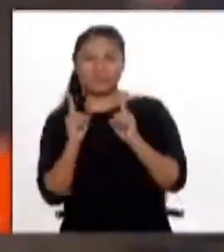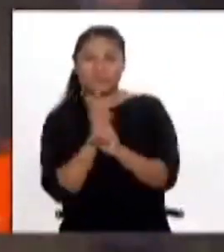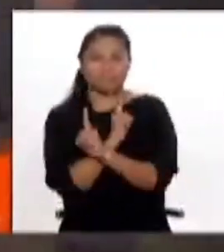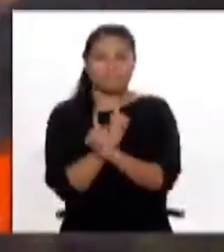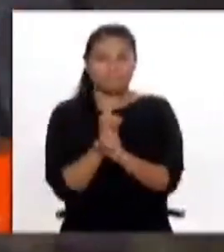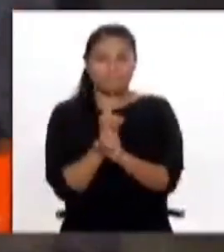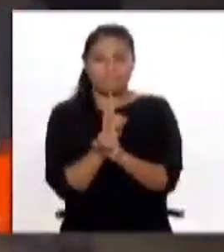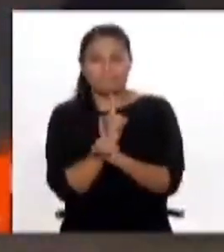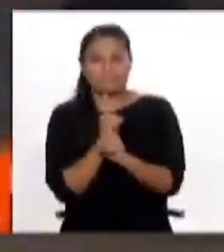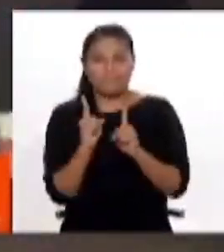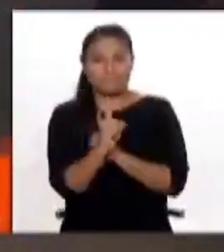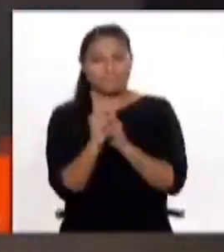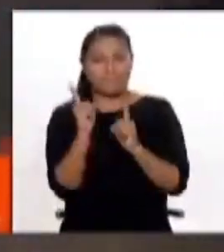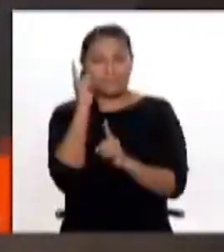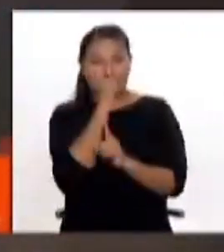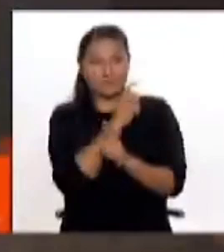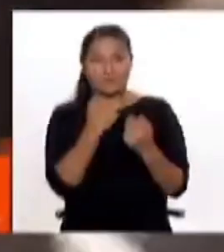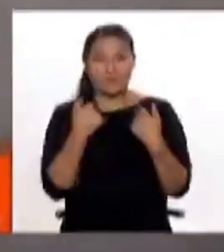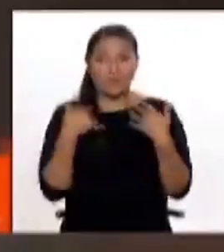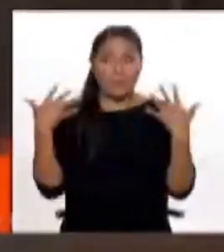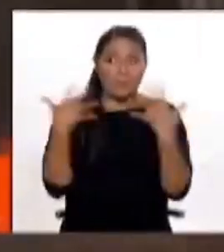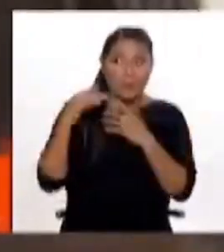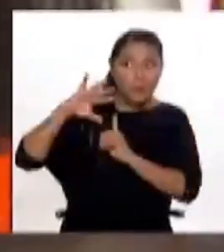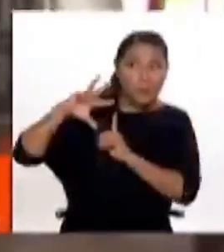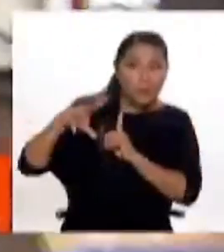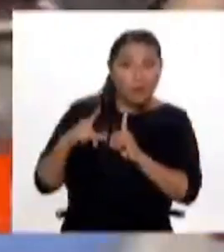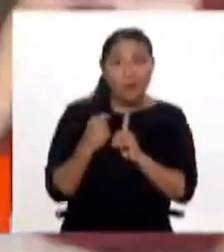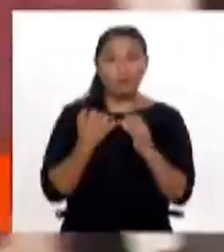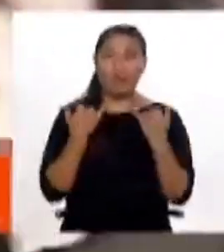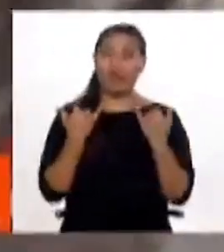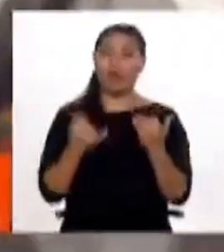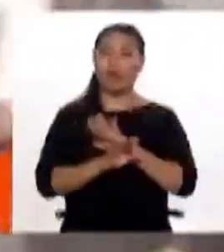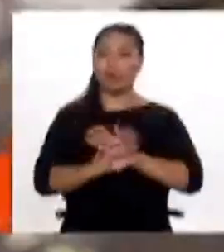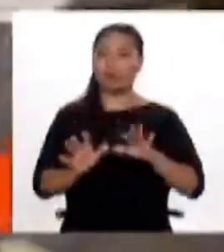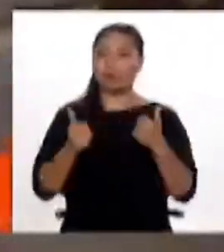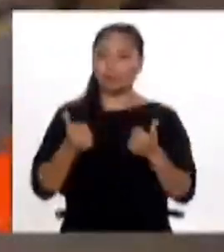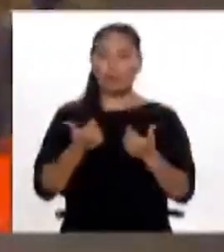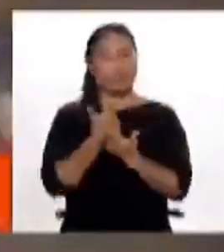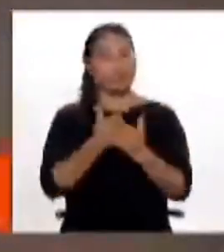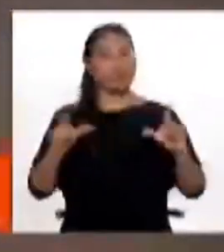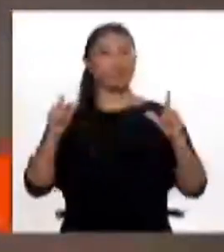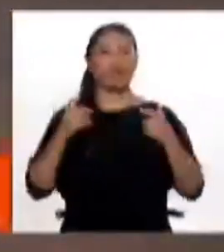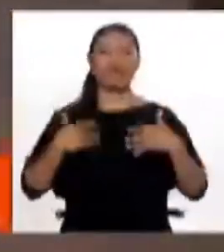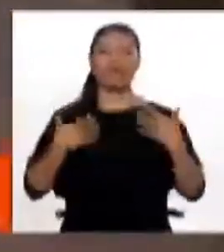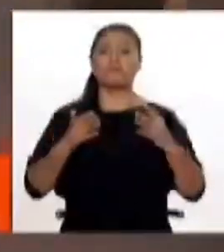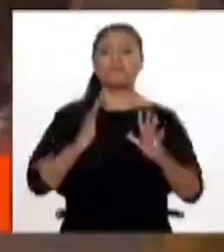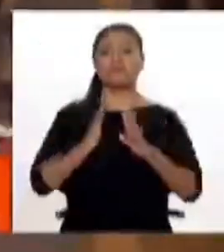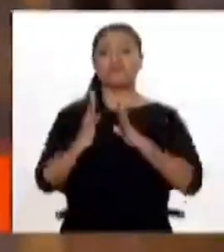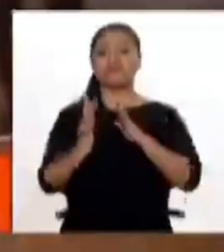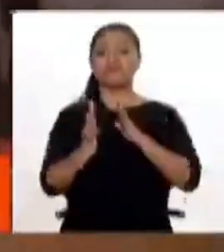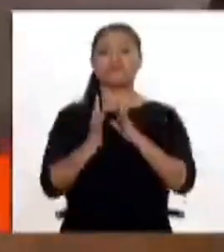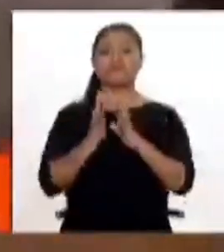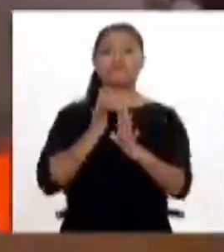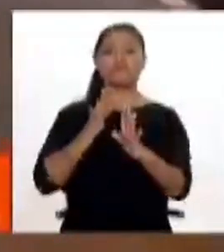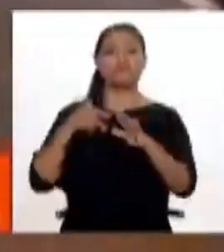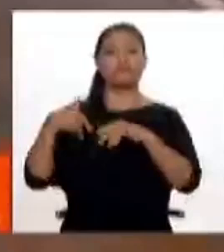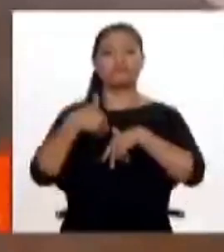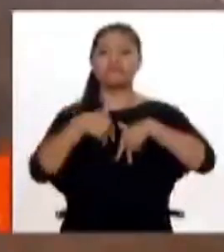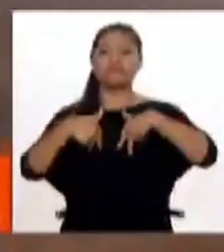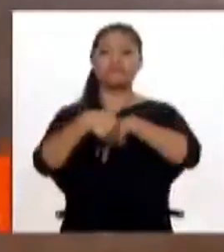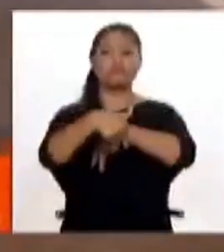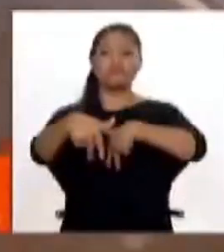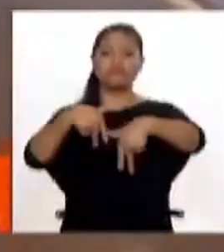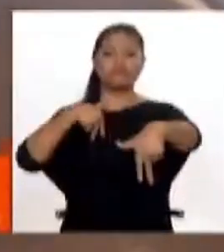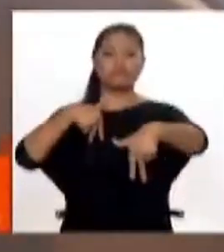pasar ni nada. Tenía a veces miedo de que me roben o algo por el estilo, pero como ya está más libre, se ve un poco más limpio, más ordenado. ¿Usted qué pediría a